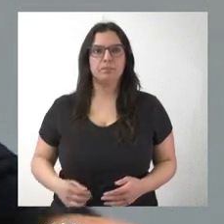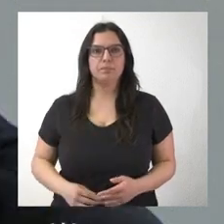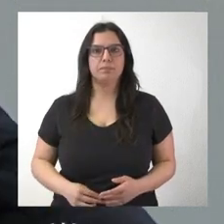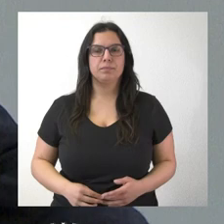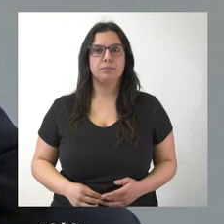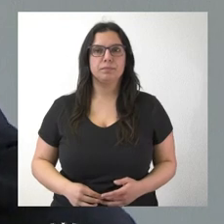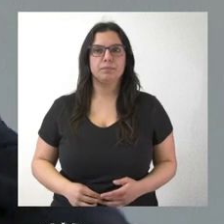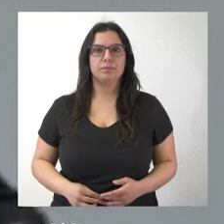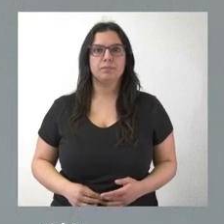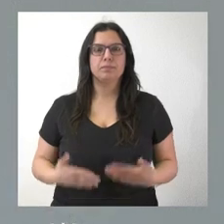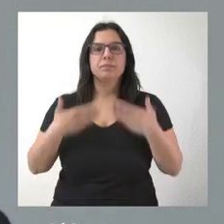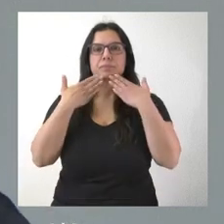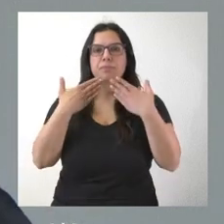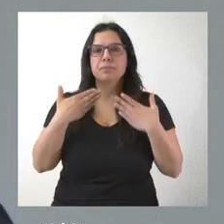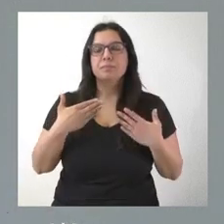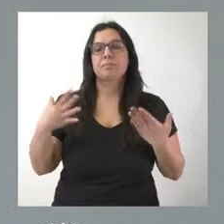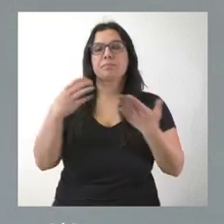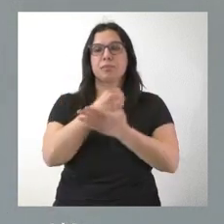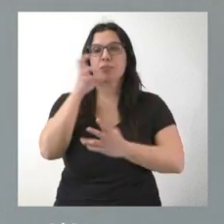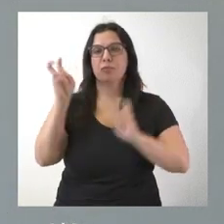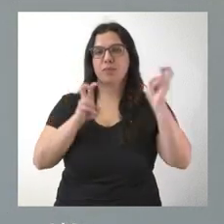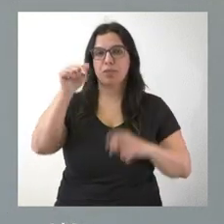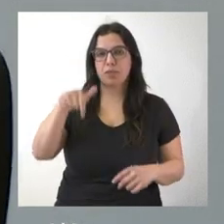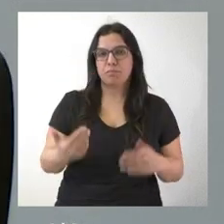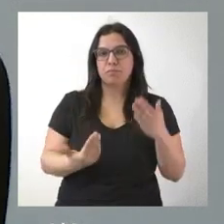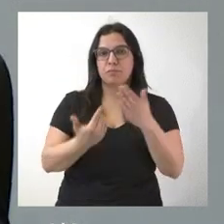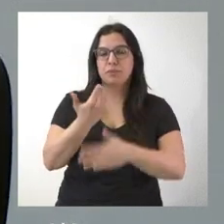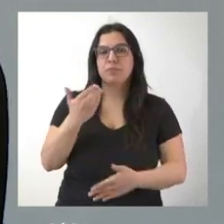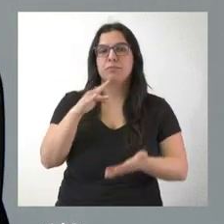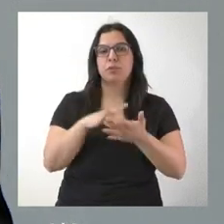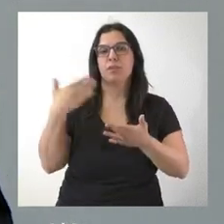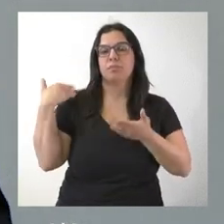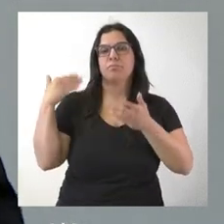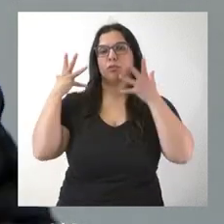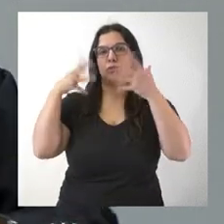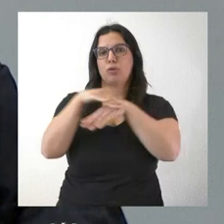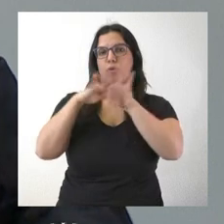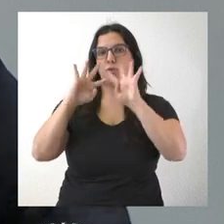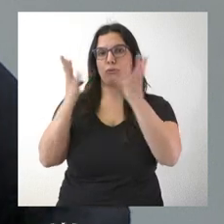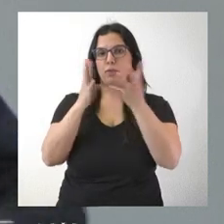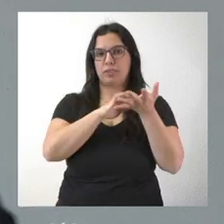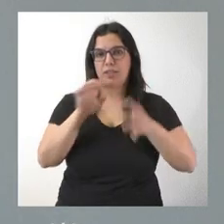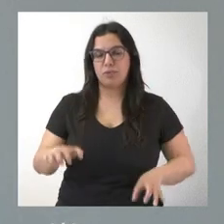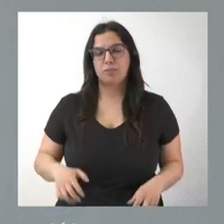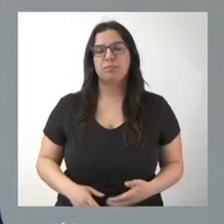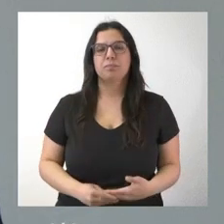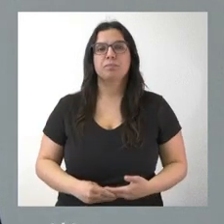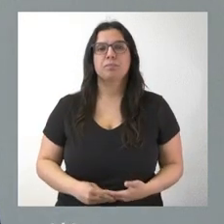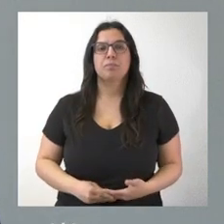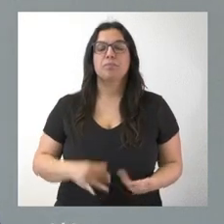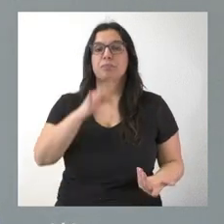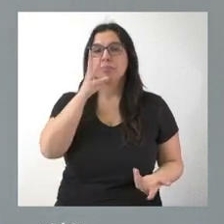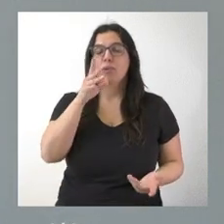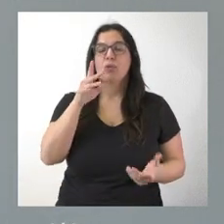Muchas gracias a todos ustedes por su presencia Aquí esta mañana donde hemos celebrado el consejo de gobierno de Castilla y león y donde paso